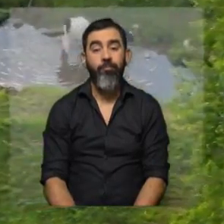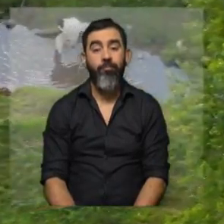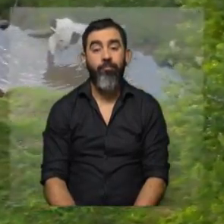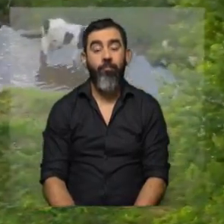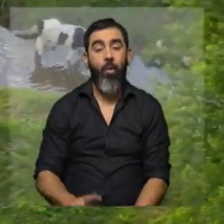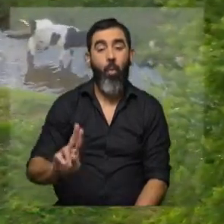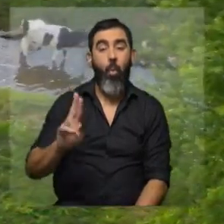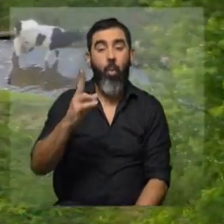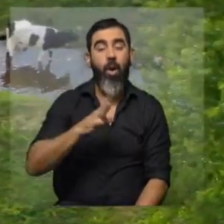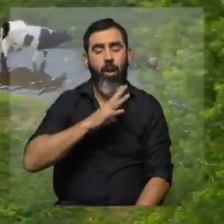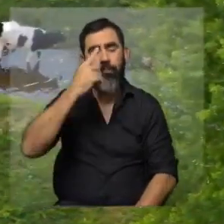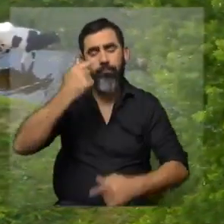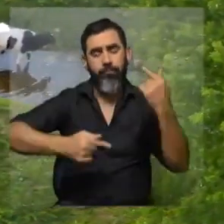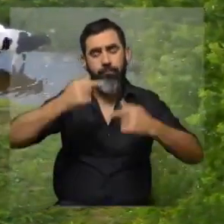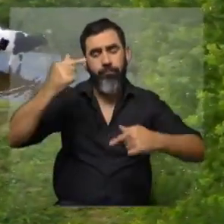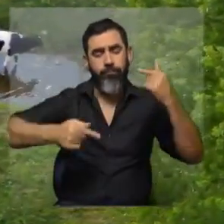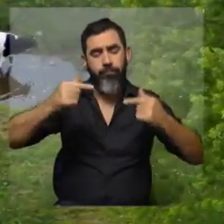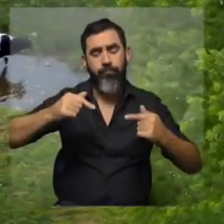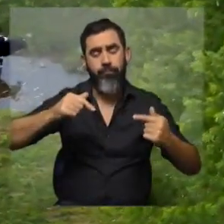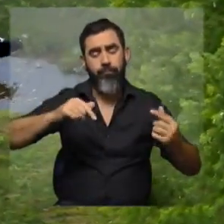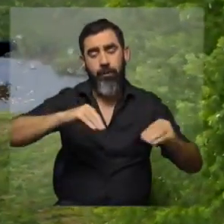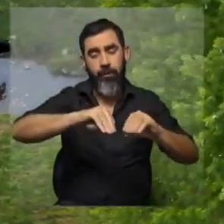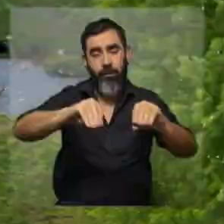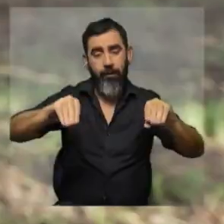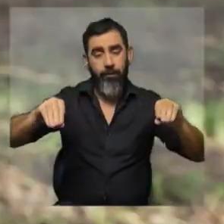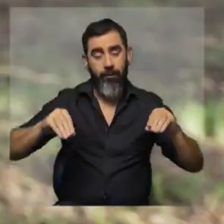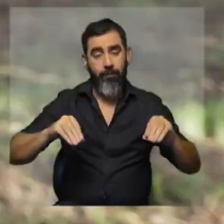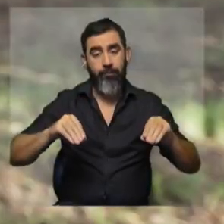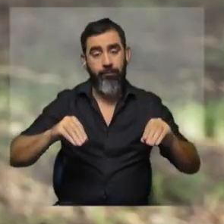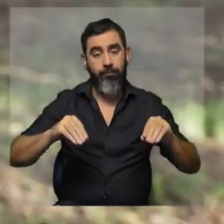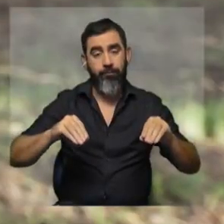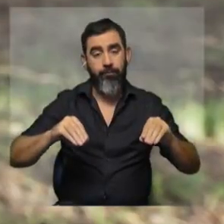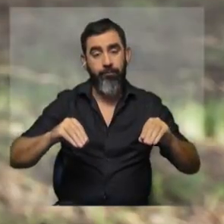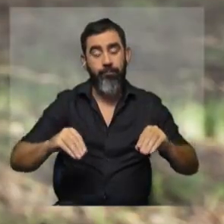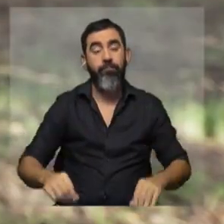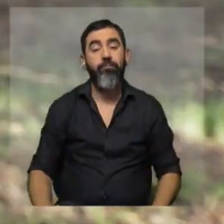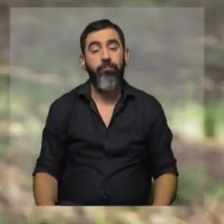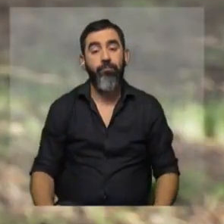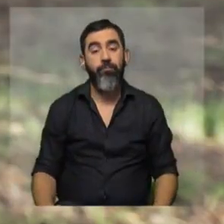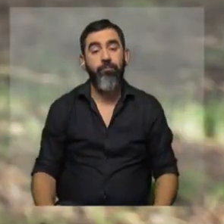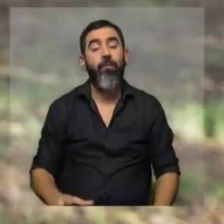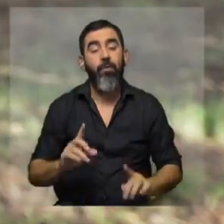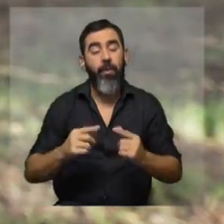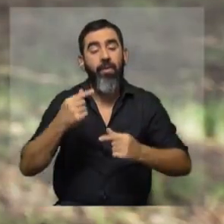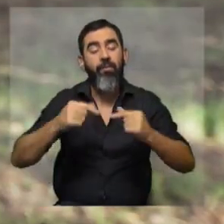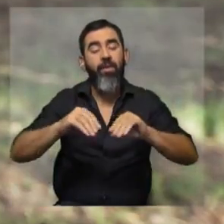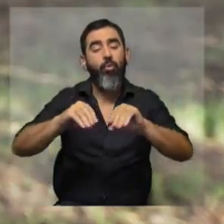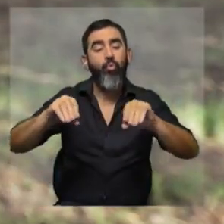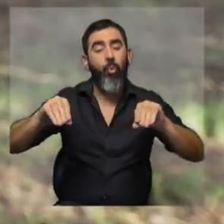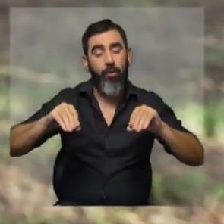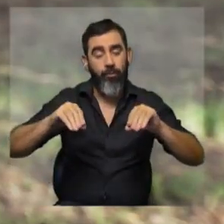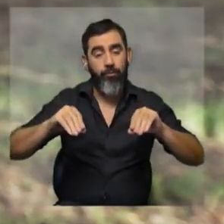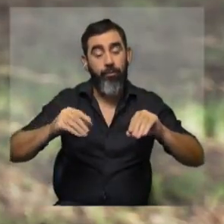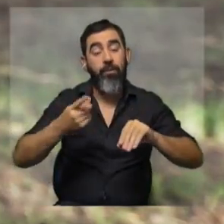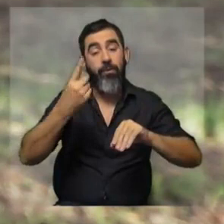Uruguay tiene una gran diversidad de formaciones geológicas, sobre las cuales se ha generado una gran diversidad de suelos.